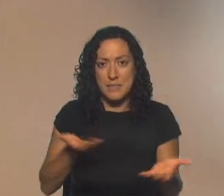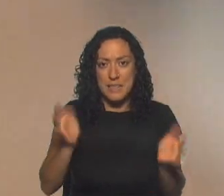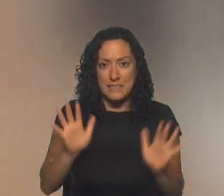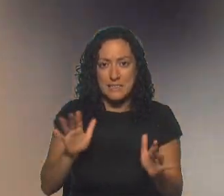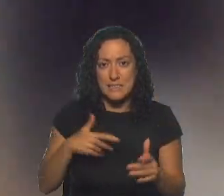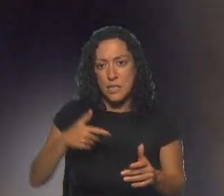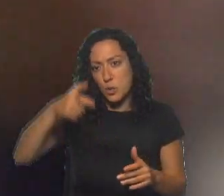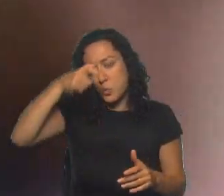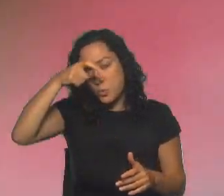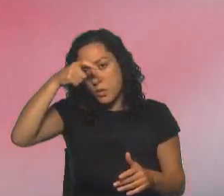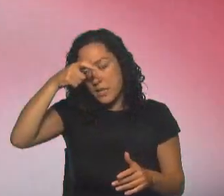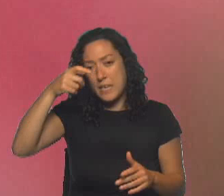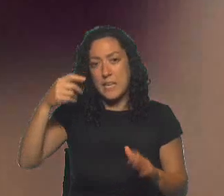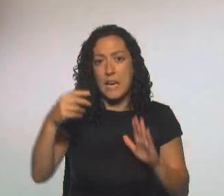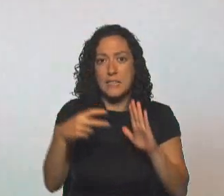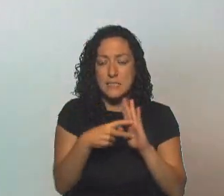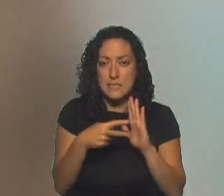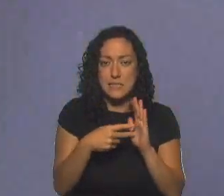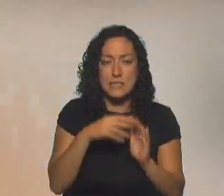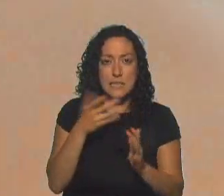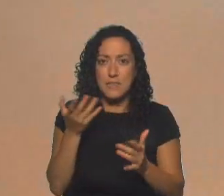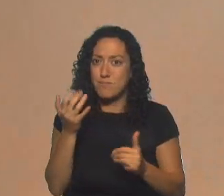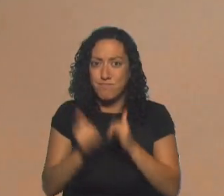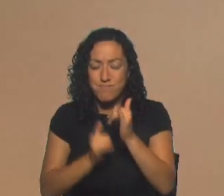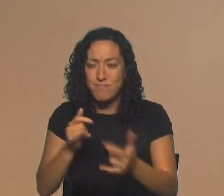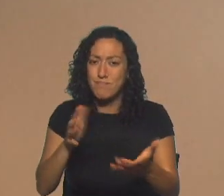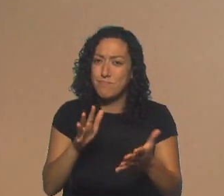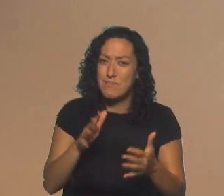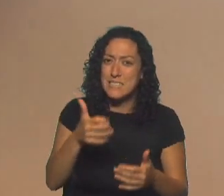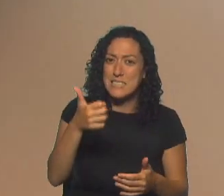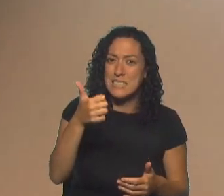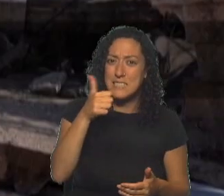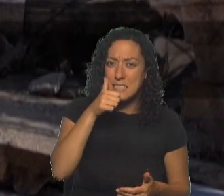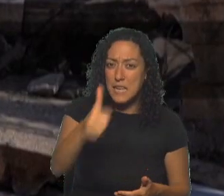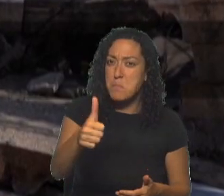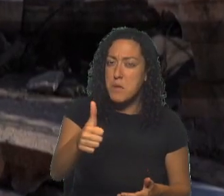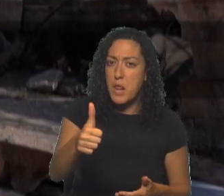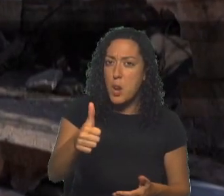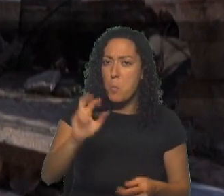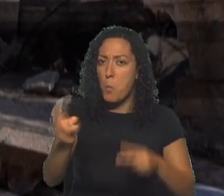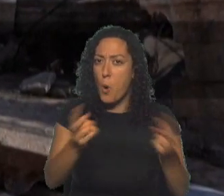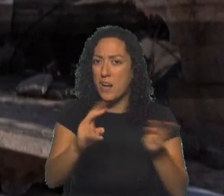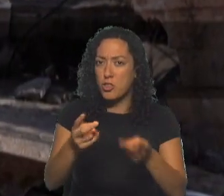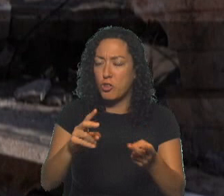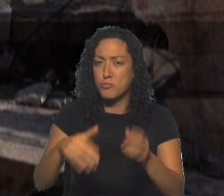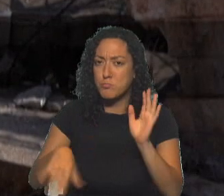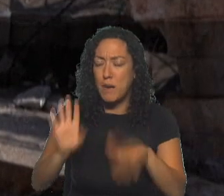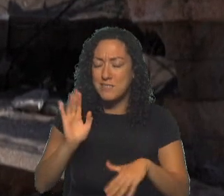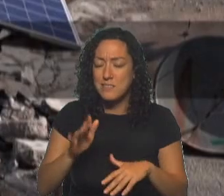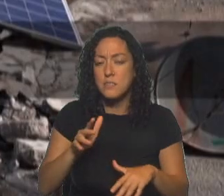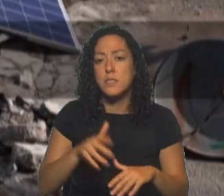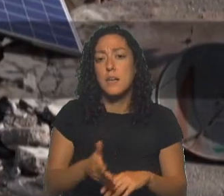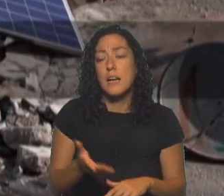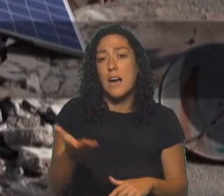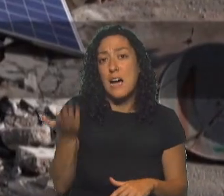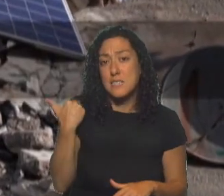allí en Turquía y en Siria. Ya se habla de más de 6.000 muertos. Este terremoto registrado